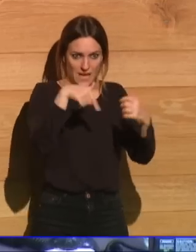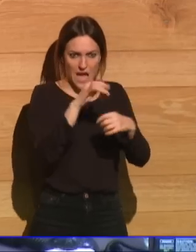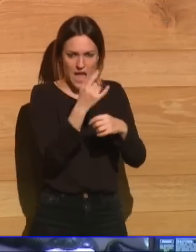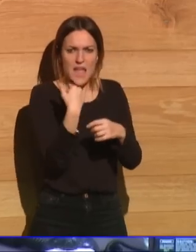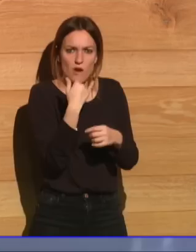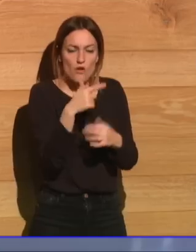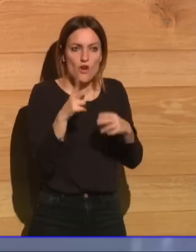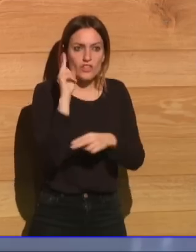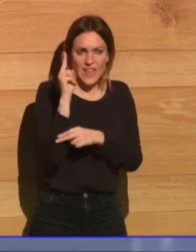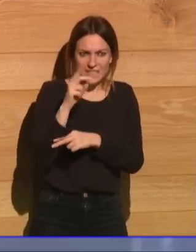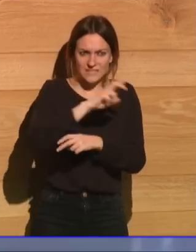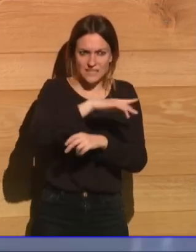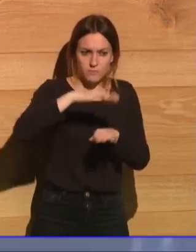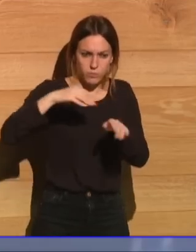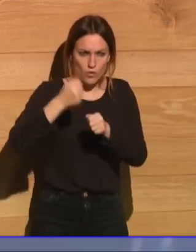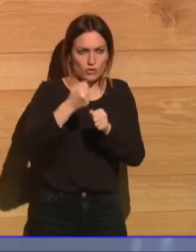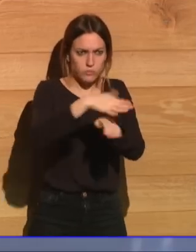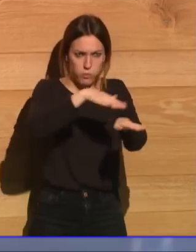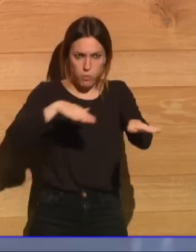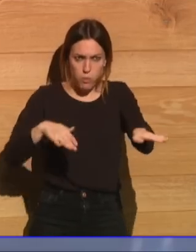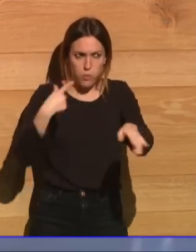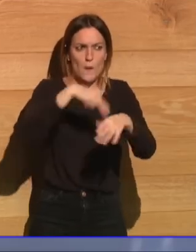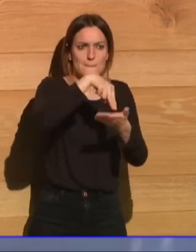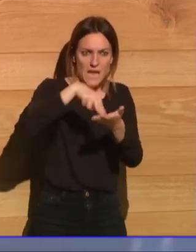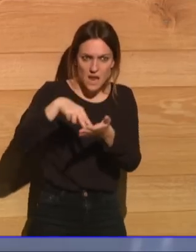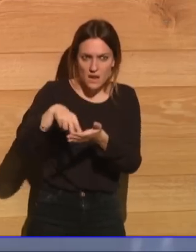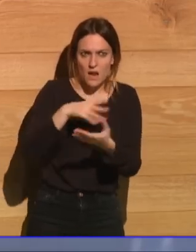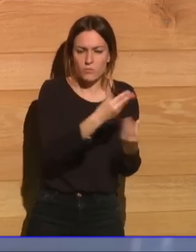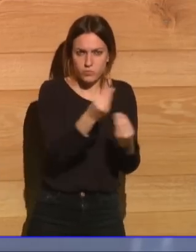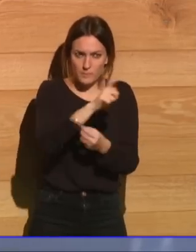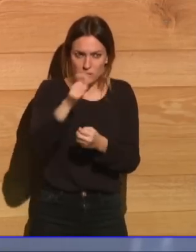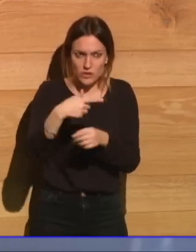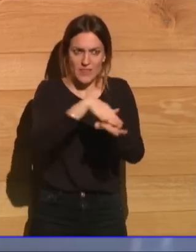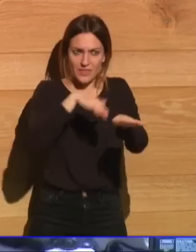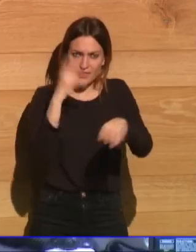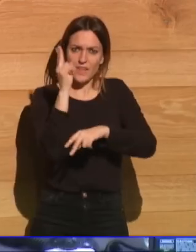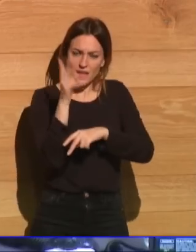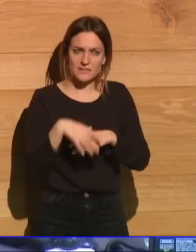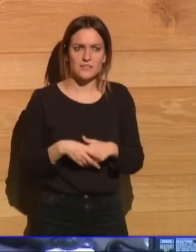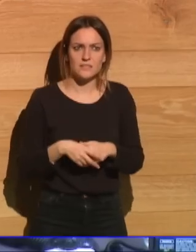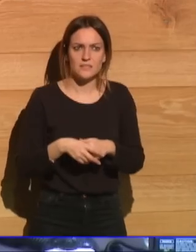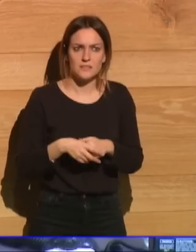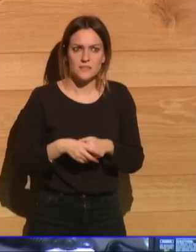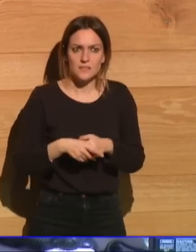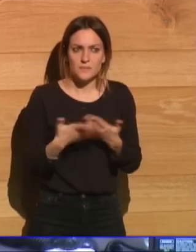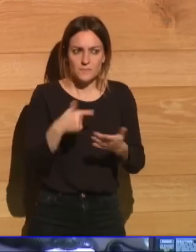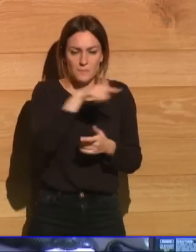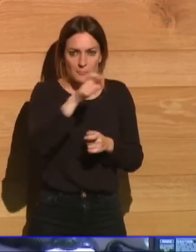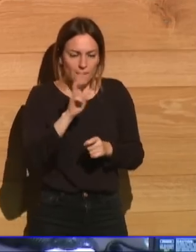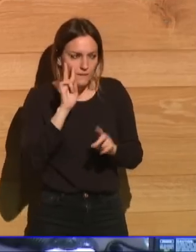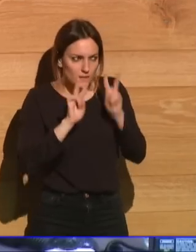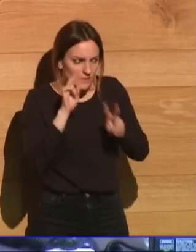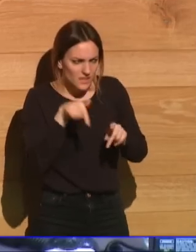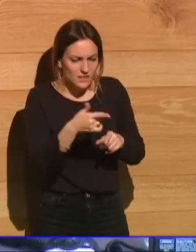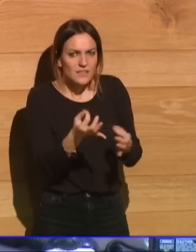taxis en la calle. La famosa La escena famosa- en la famosa- calle bailando porque encima hay del taxi que ha quedado hay, como ya si un os icono. acordáis, hay personajes mirando el rodaje, o sea, mirando lo que está pasando. O sea,